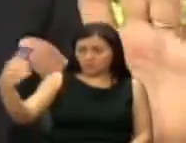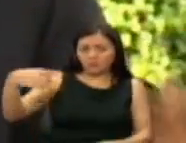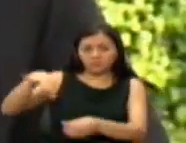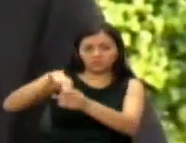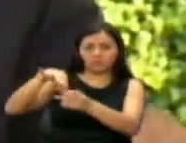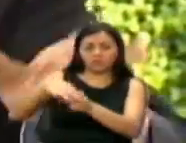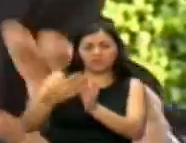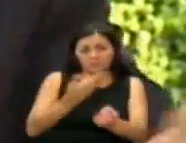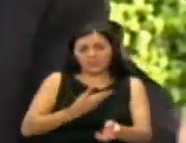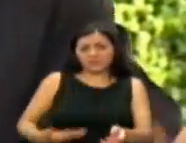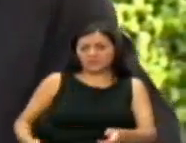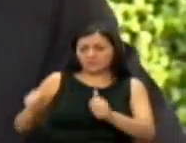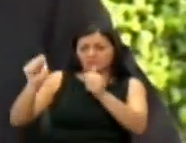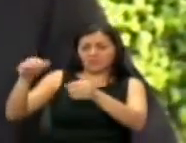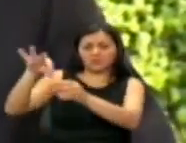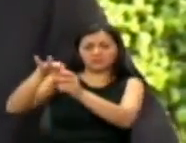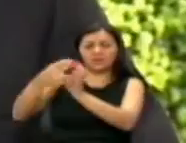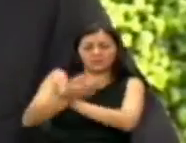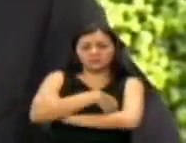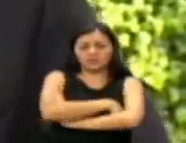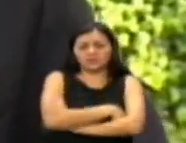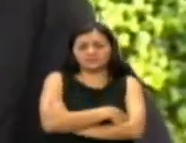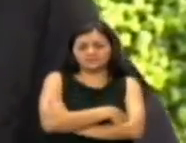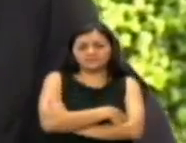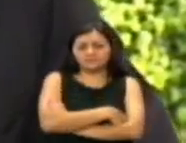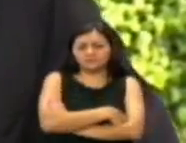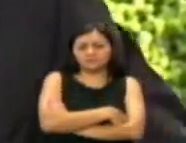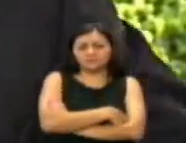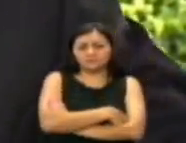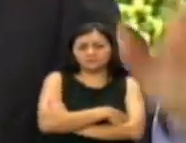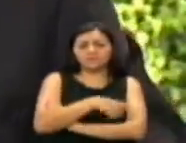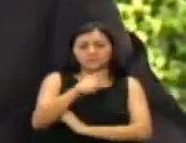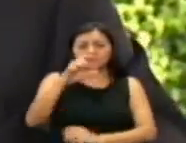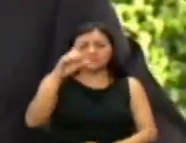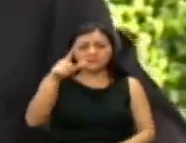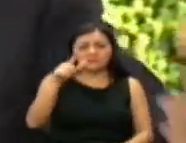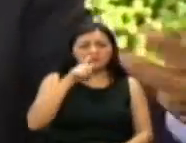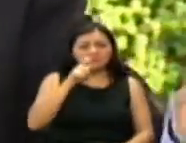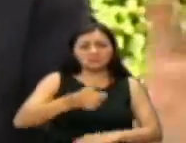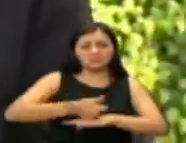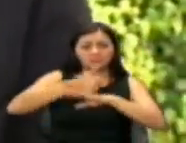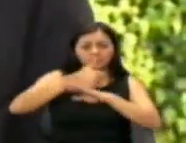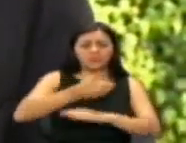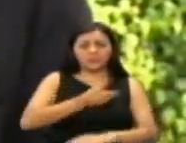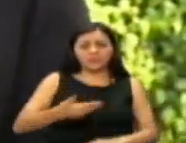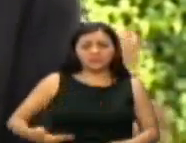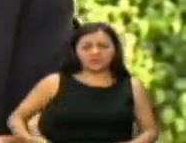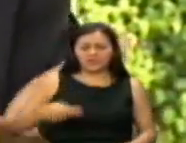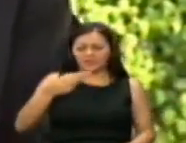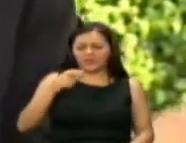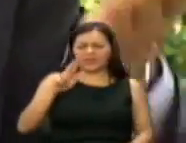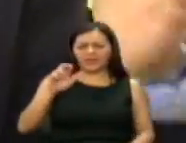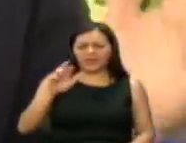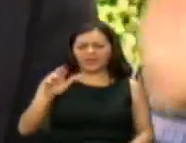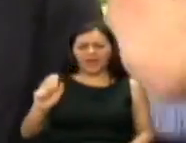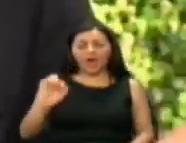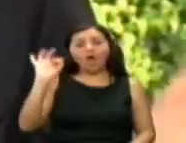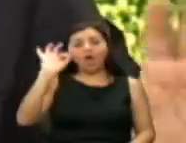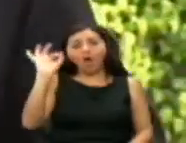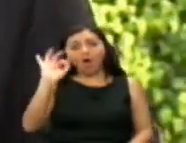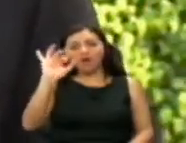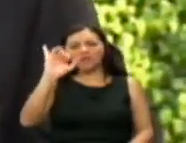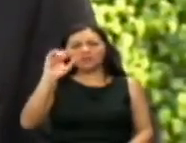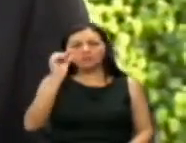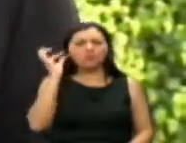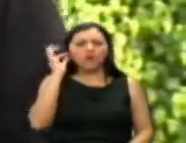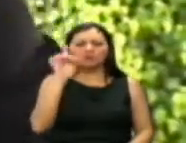a la candidatura a presidencia mañana, para ver cuántos votos sacan. ¿Alguien quisiera que Lourdes Tibán diría este país? ¿Alguien quisiera que un Jorge Herrera? No sacan medio voto partido por la mitad,